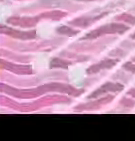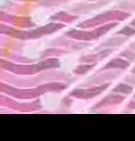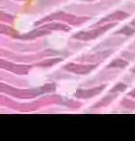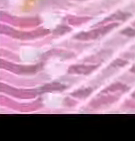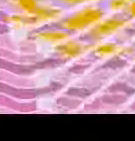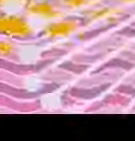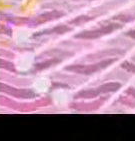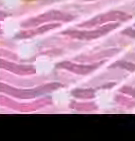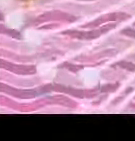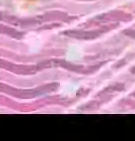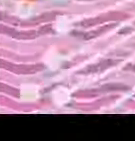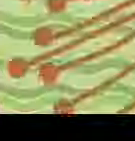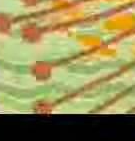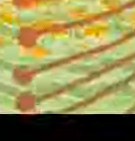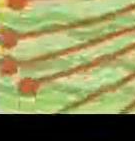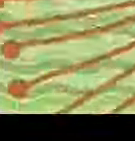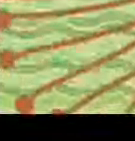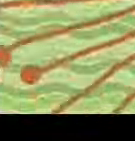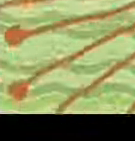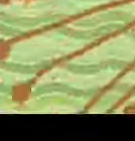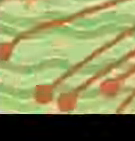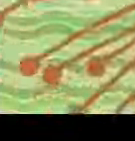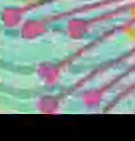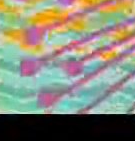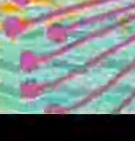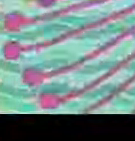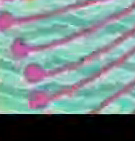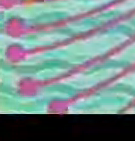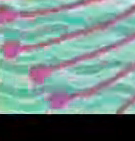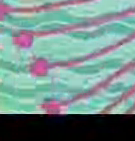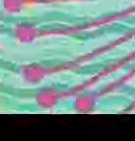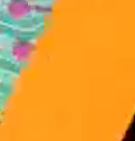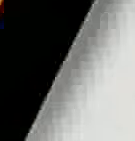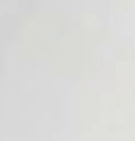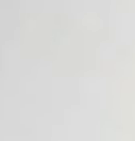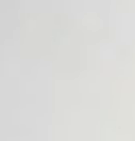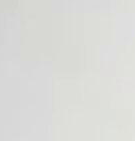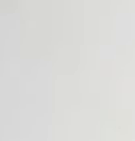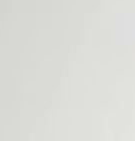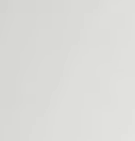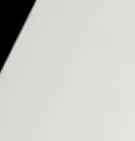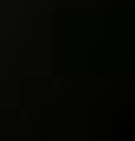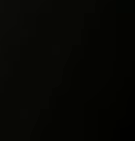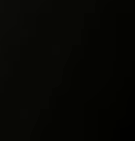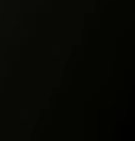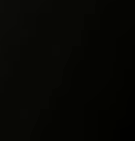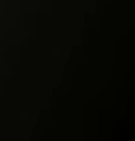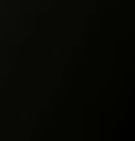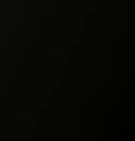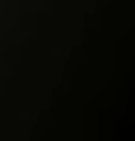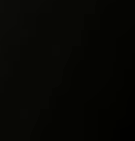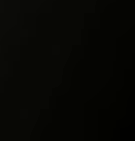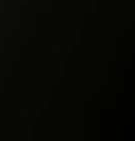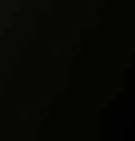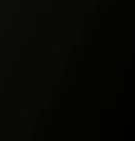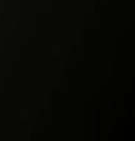Los mejores documentales, de lunes a viernes a las 20 horas, por Ecuador TV.